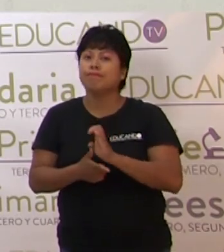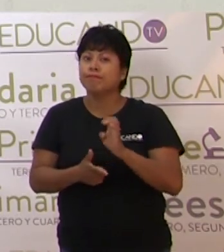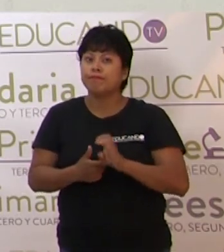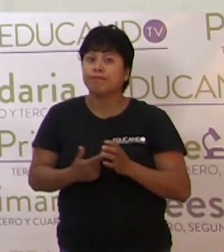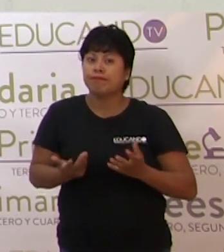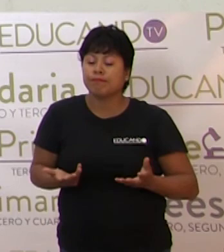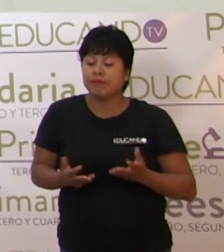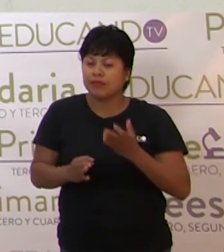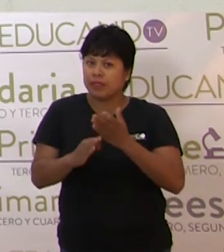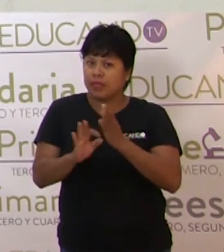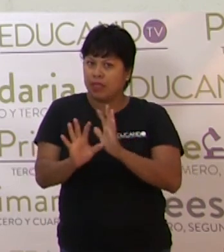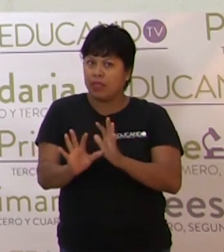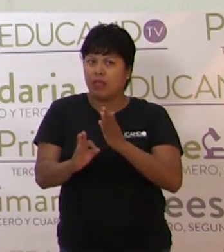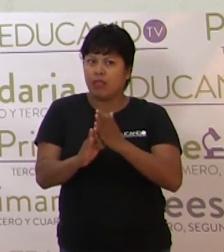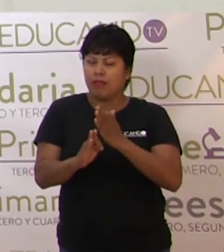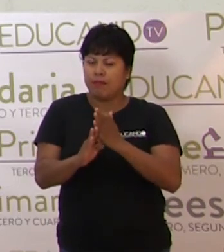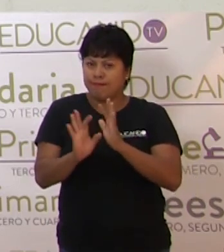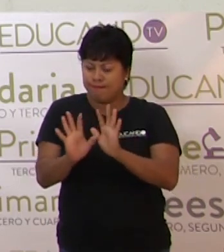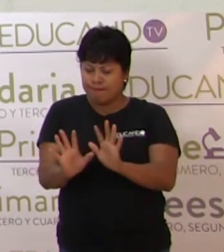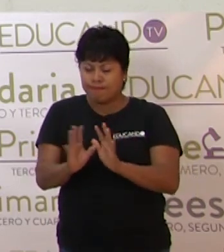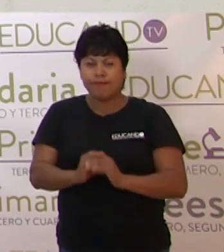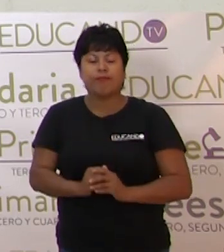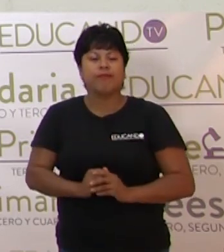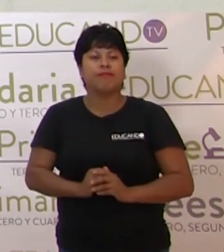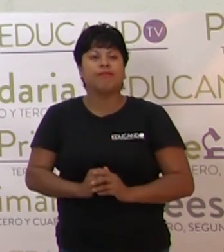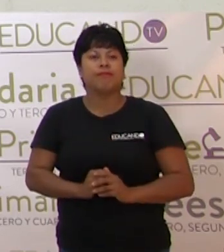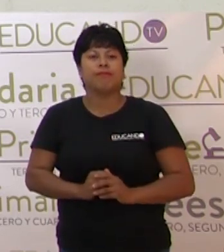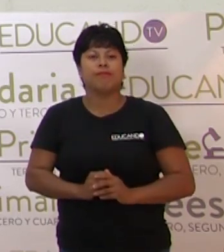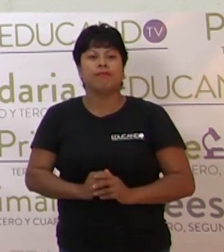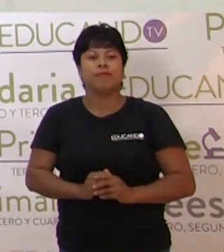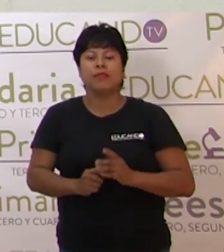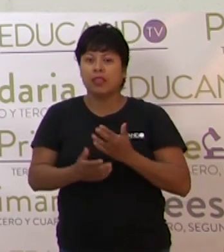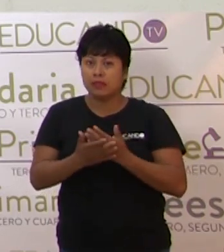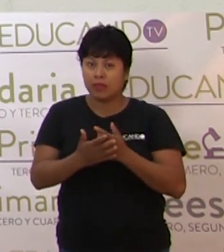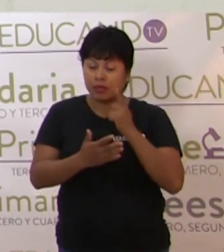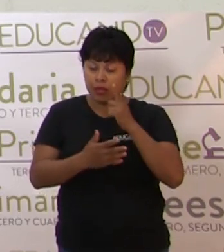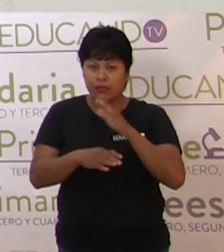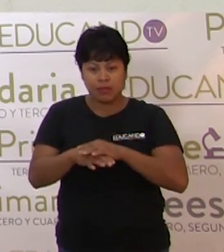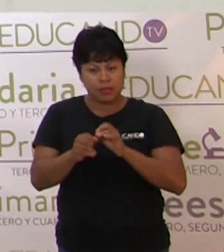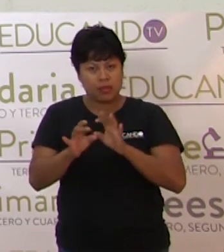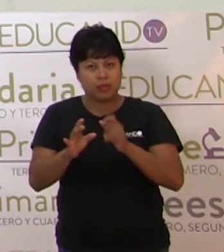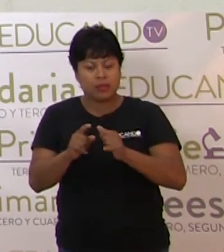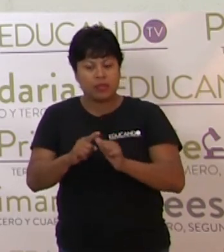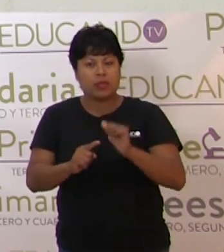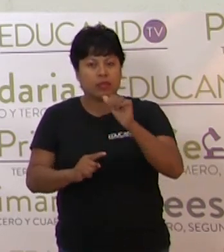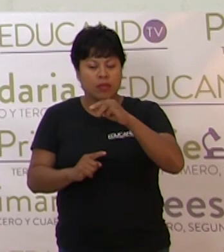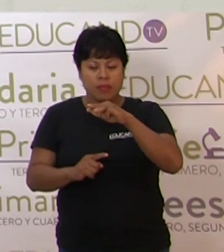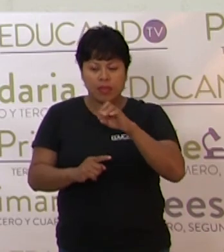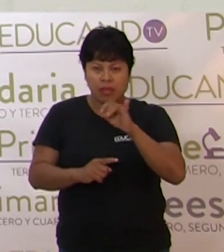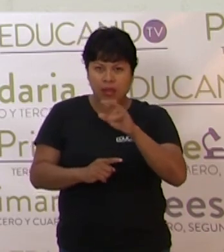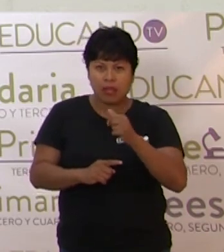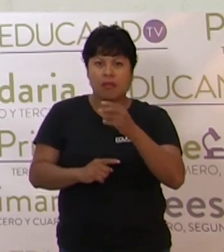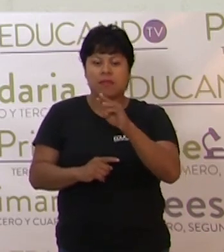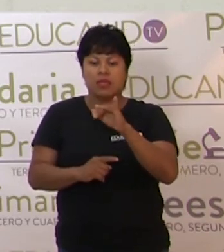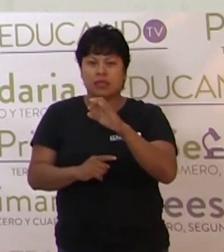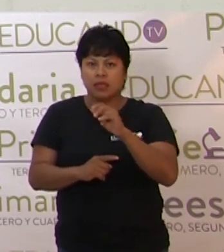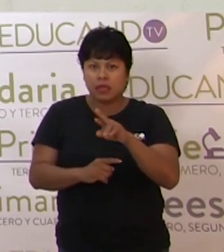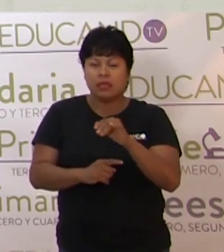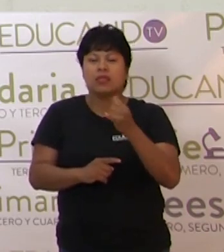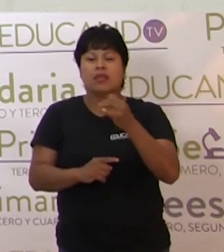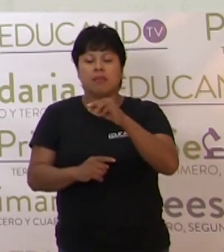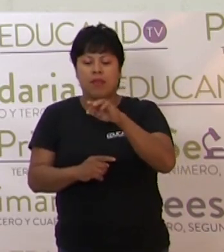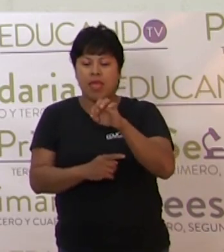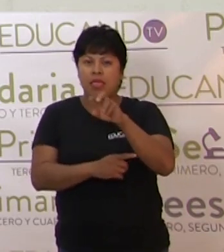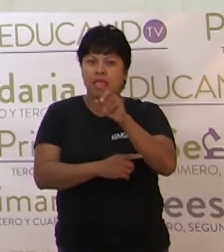hasta aquí lo vamos a dejar por hoy espero que quedó claro lo que es la altura de la mediana la bisectriz y la media